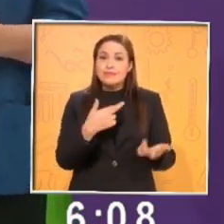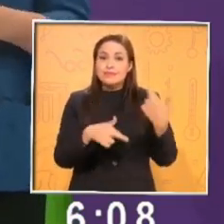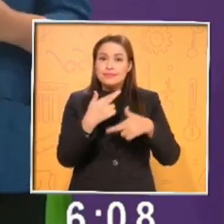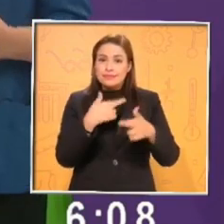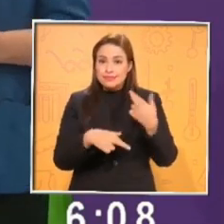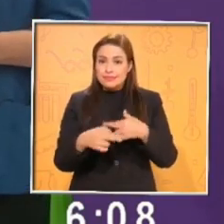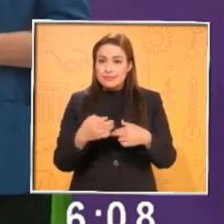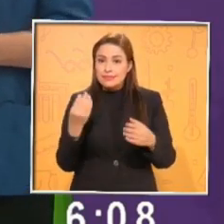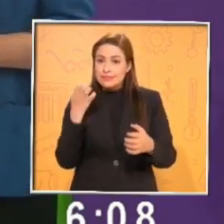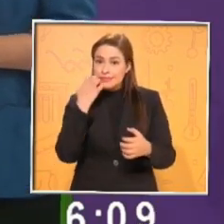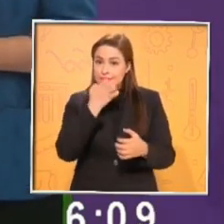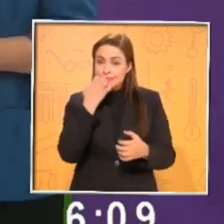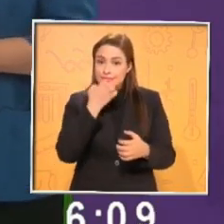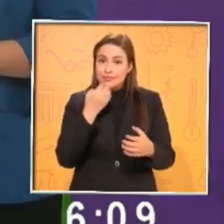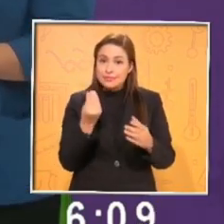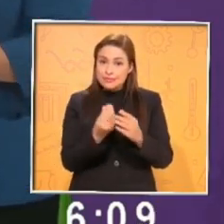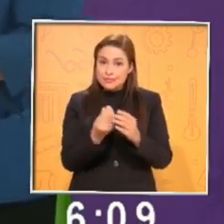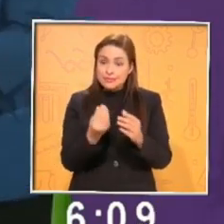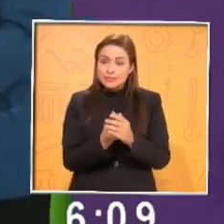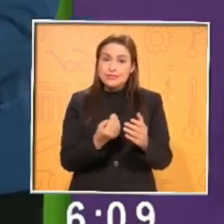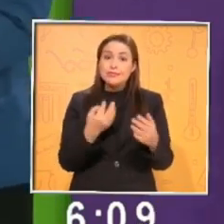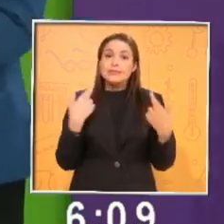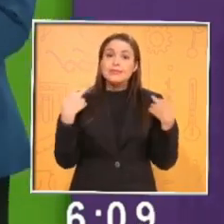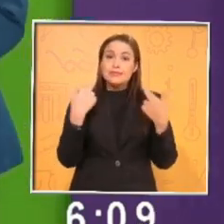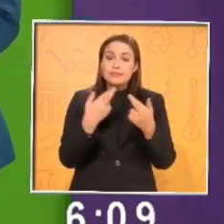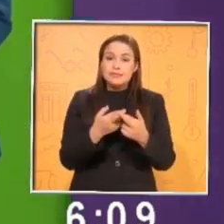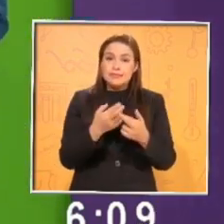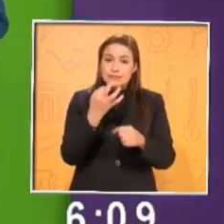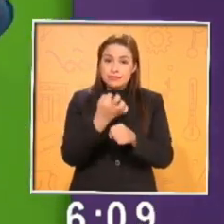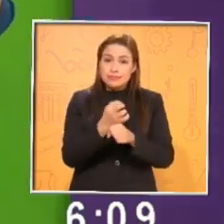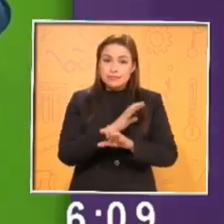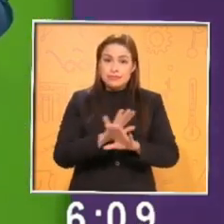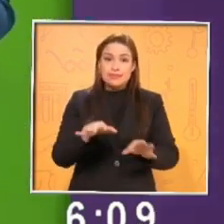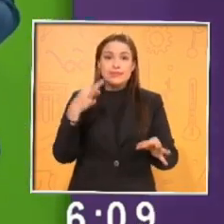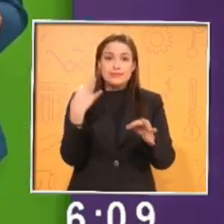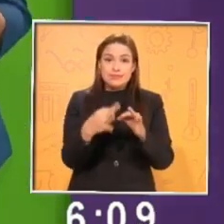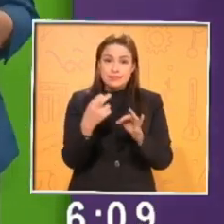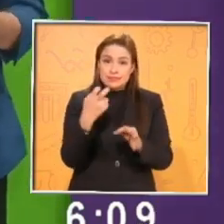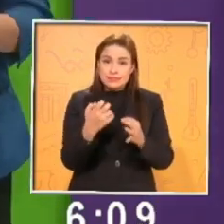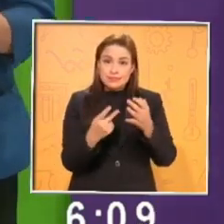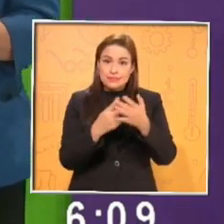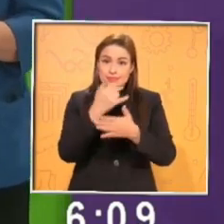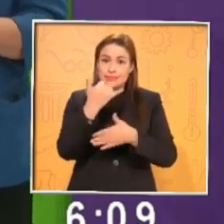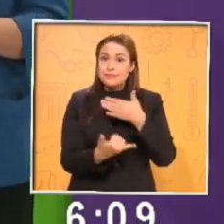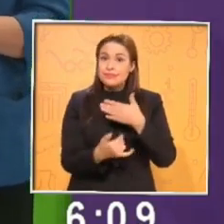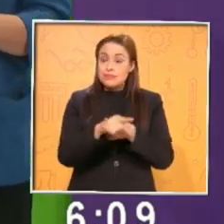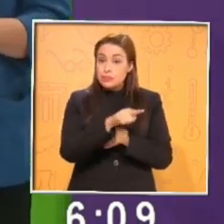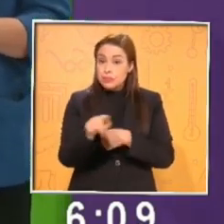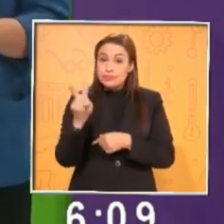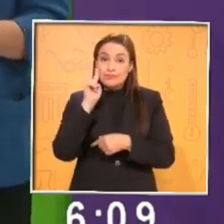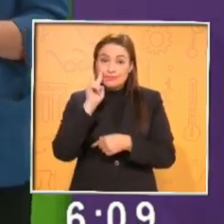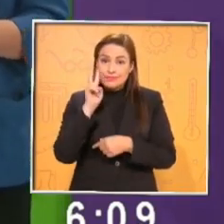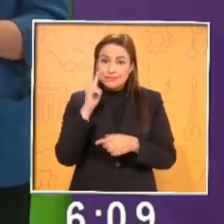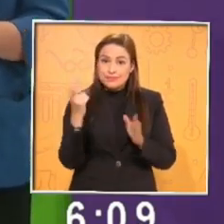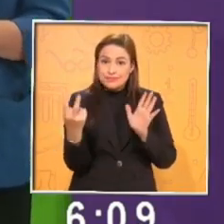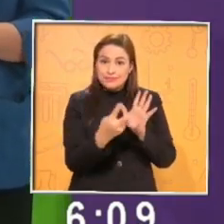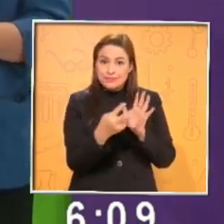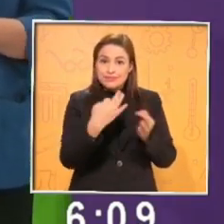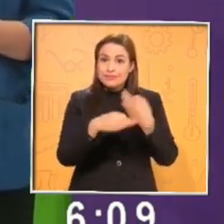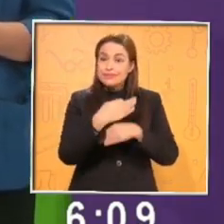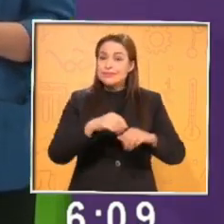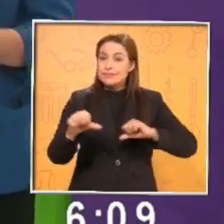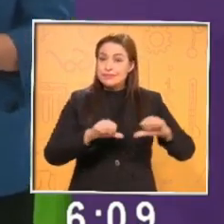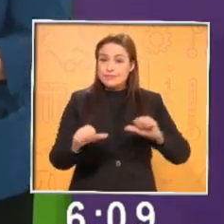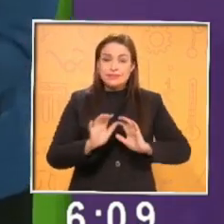contingencia, sus maestros de tercero ya estén listos con este proyecto y ustedes les puedan mostrar todas las actividades y todos